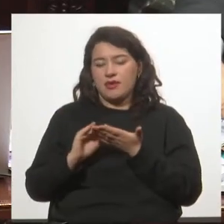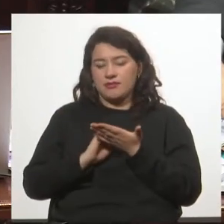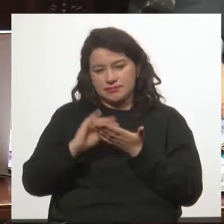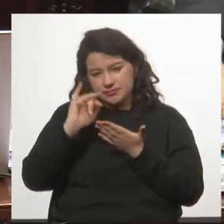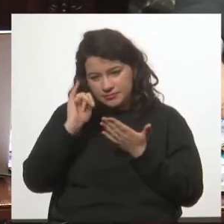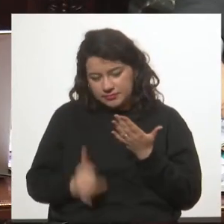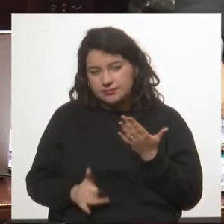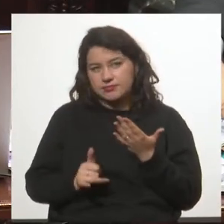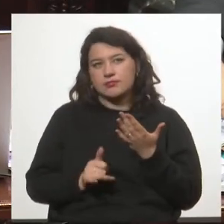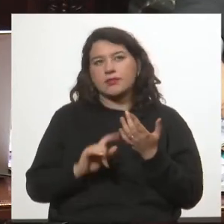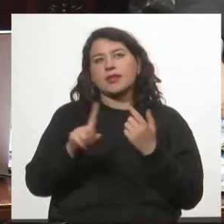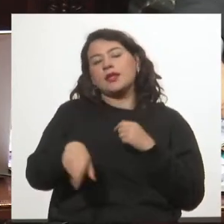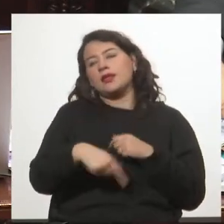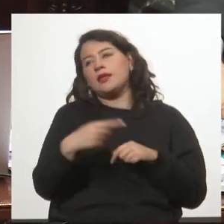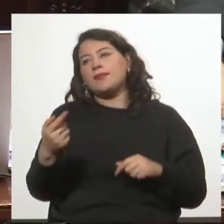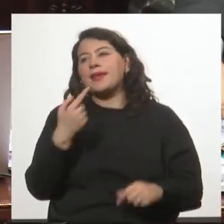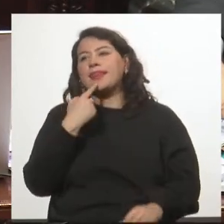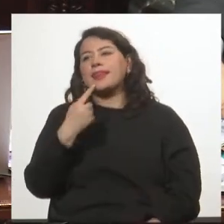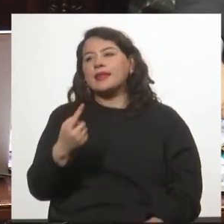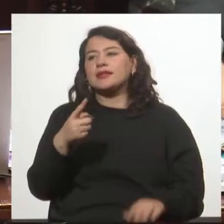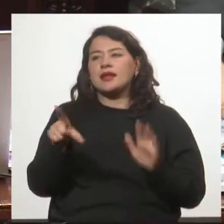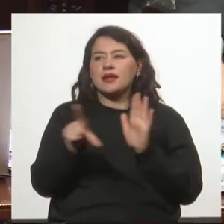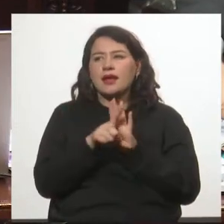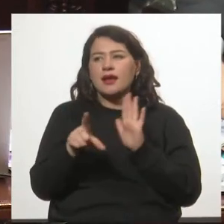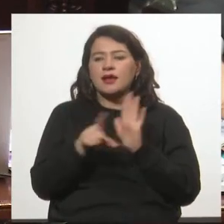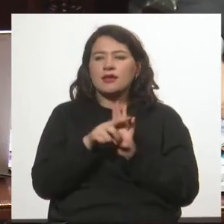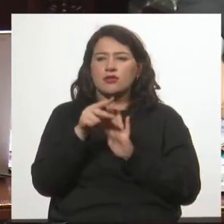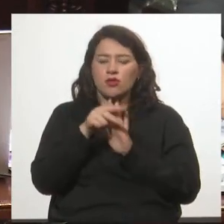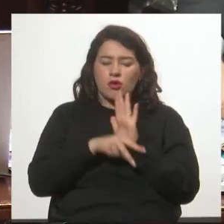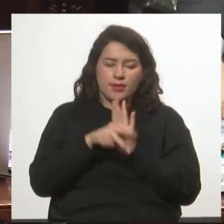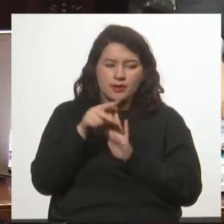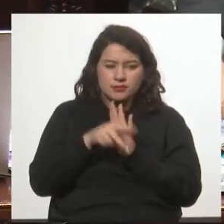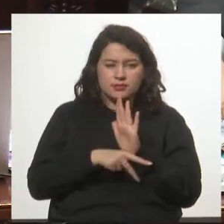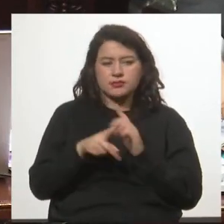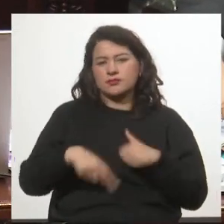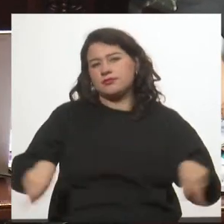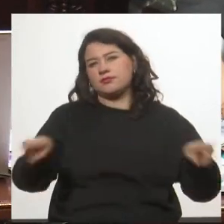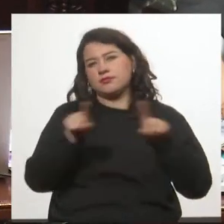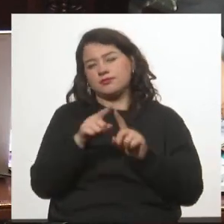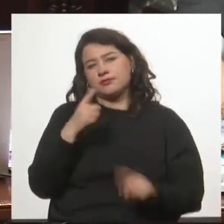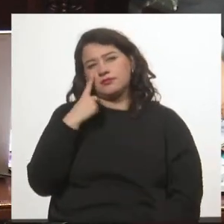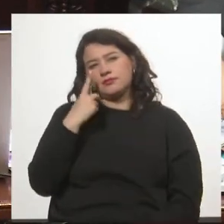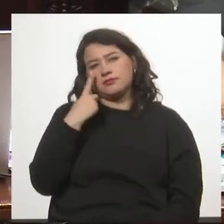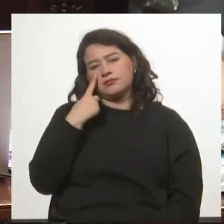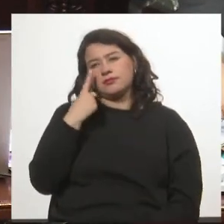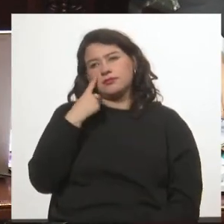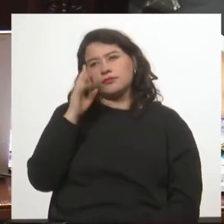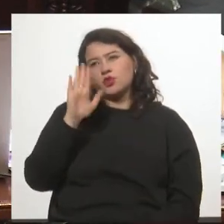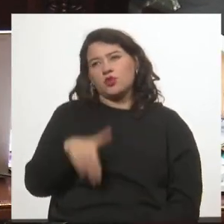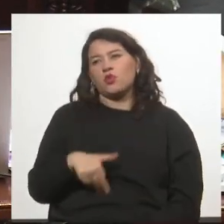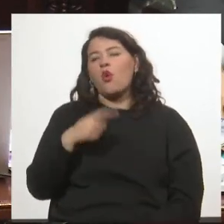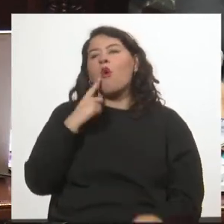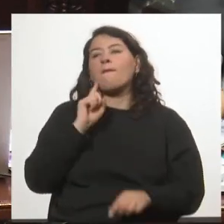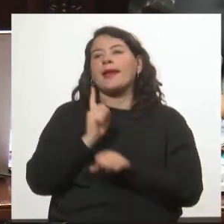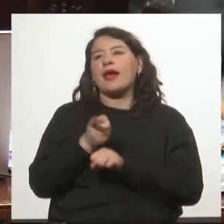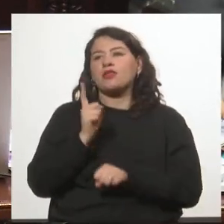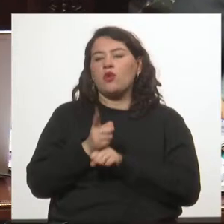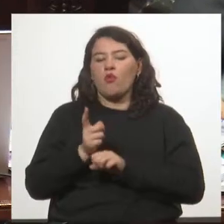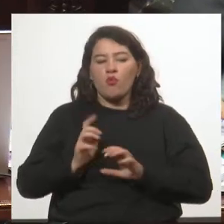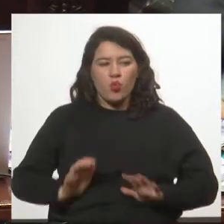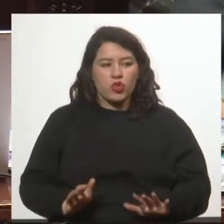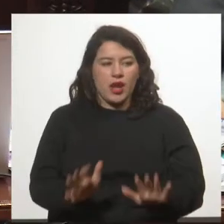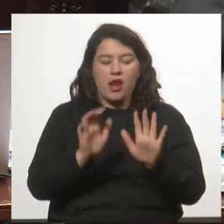y luego de citar leyes y normas que conocemos además que son las de la obligación de los funcionarios